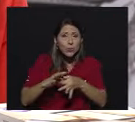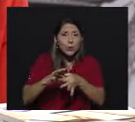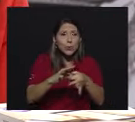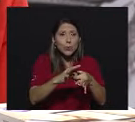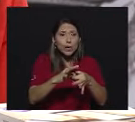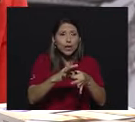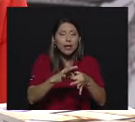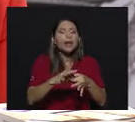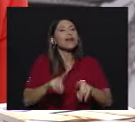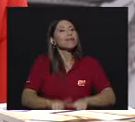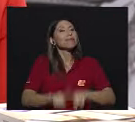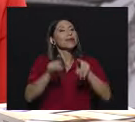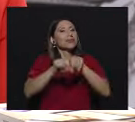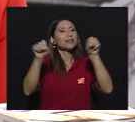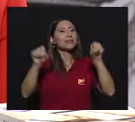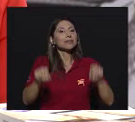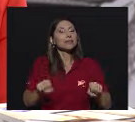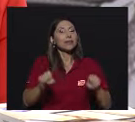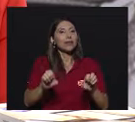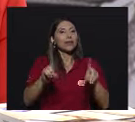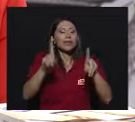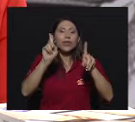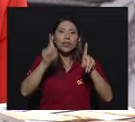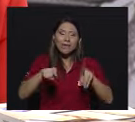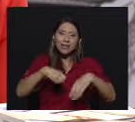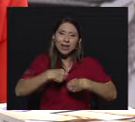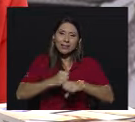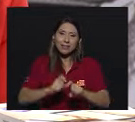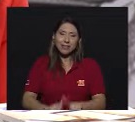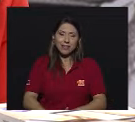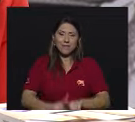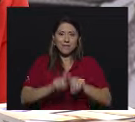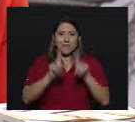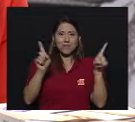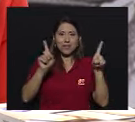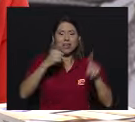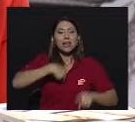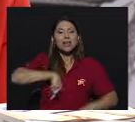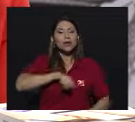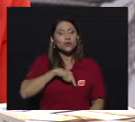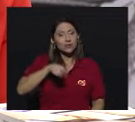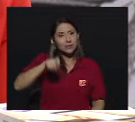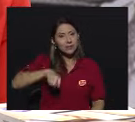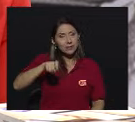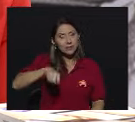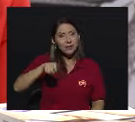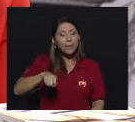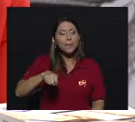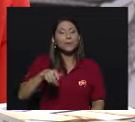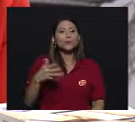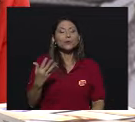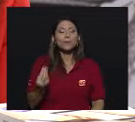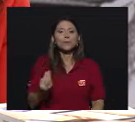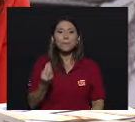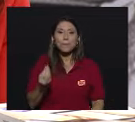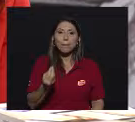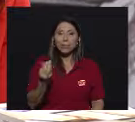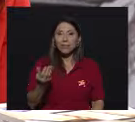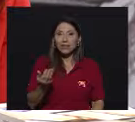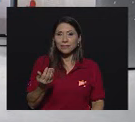pero también el sistema educativo tiene que hacer la diferencia, ¿verdad? Nosotros necesitamos justamente lo que señalaba